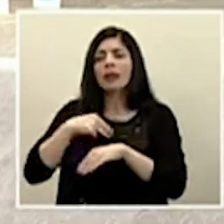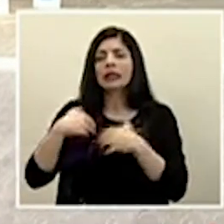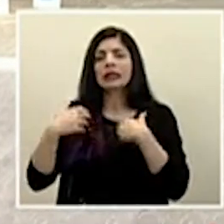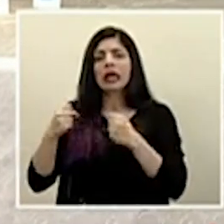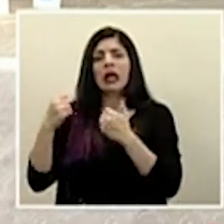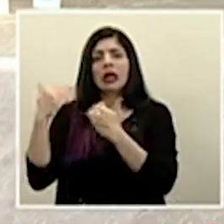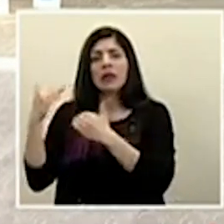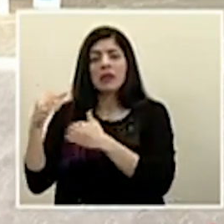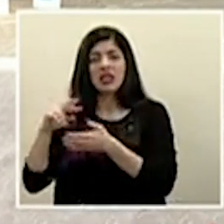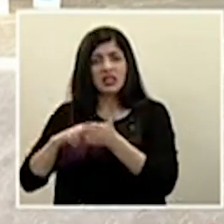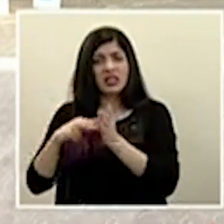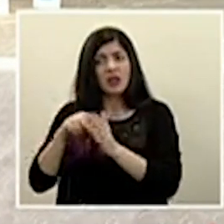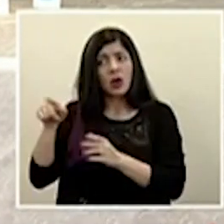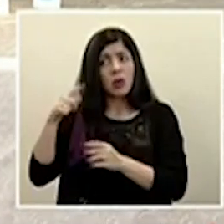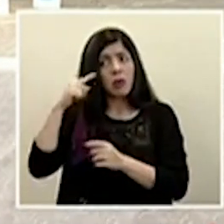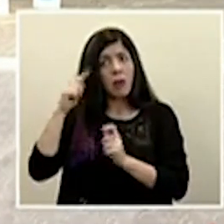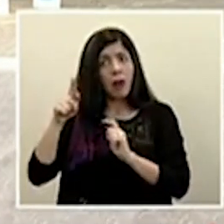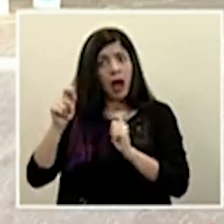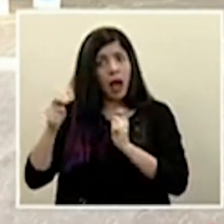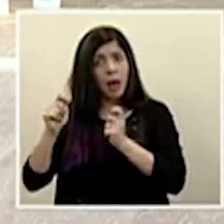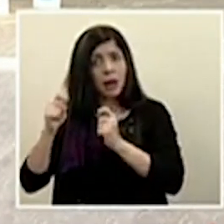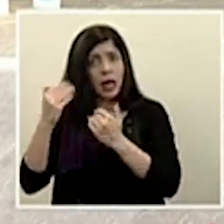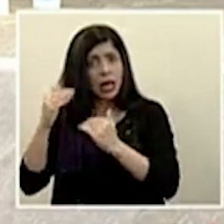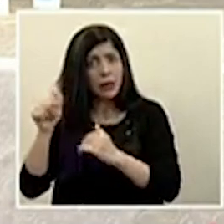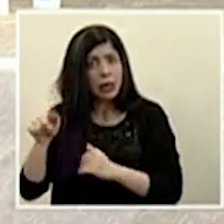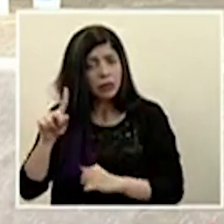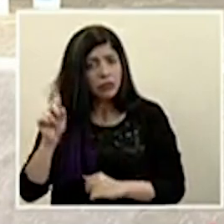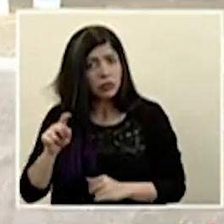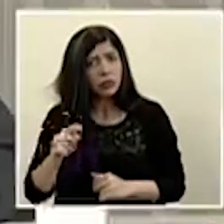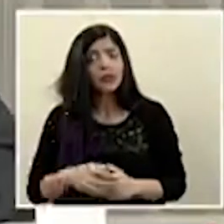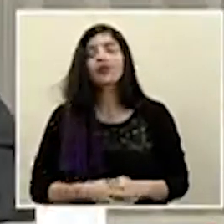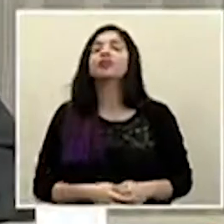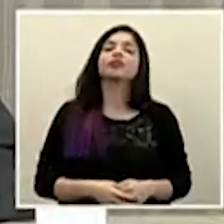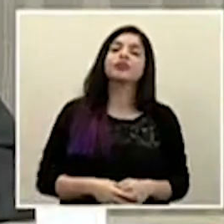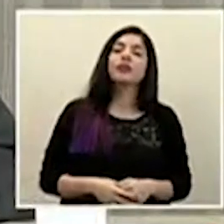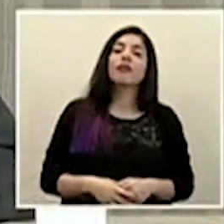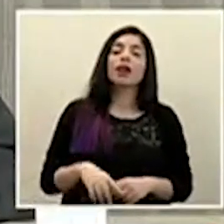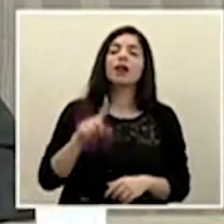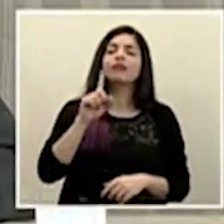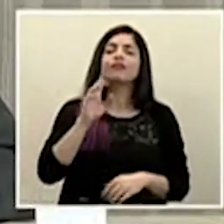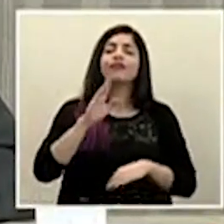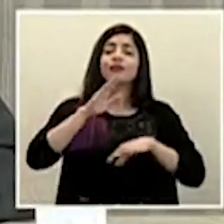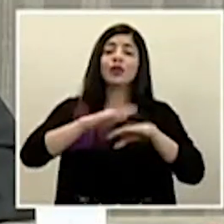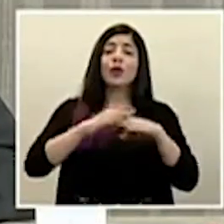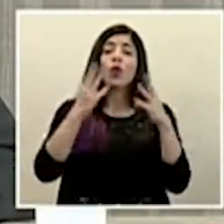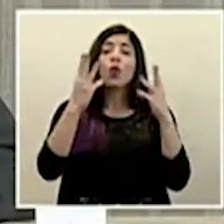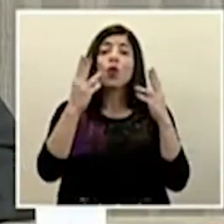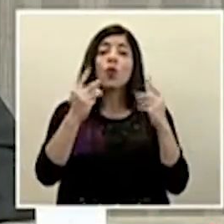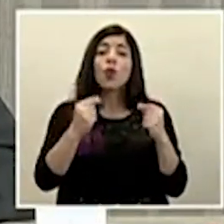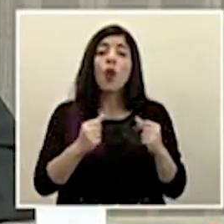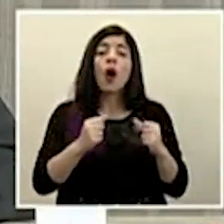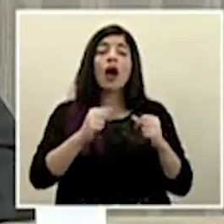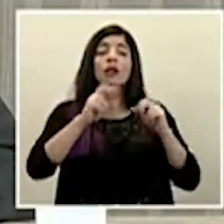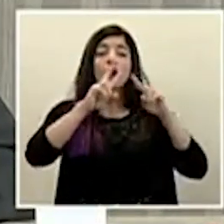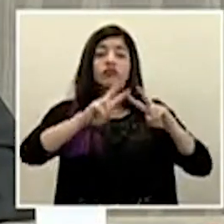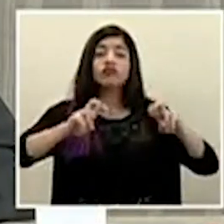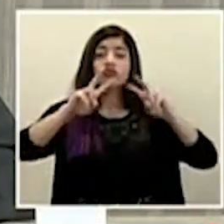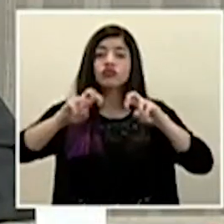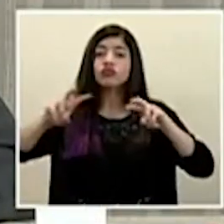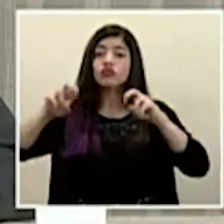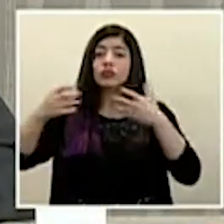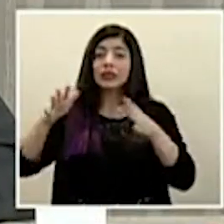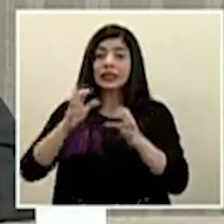en readecuar las restricciones? Sí, con respecto a la cantidad de pruebas que hemos realizado, recordemos que nosotros hemos